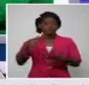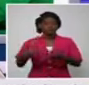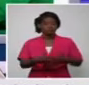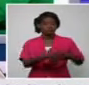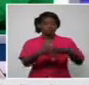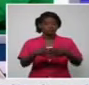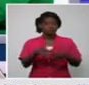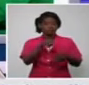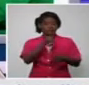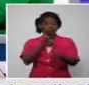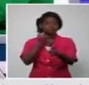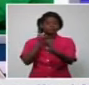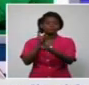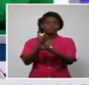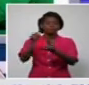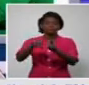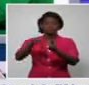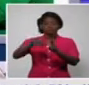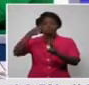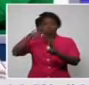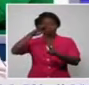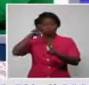confirmado aquí en La Habana.